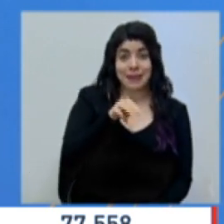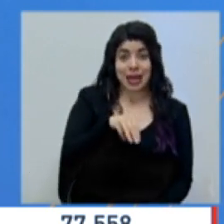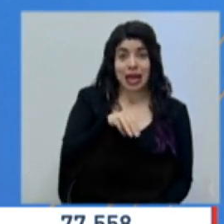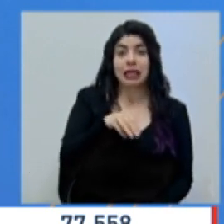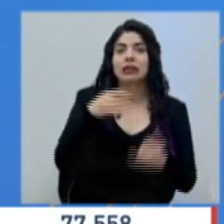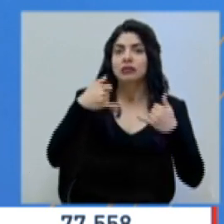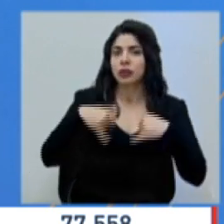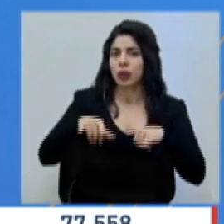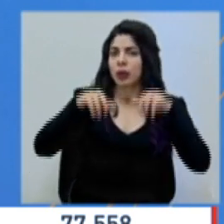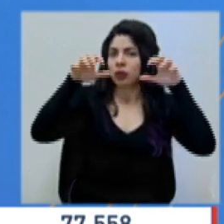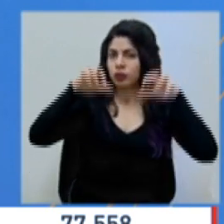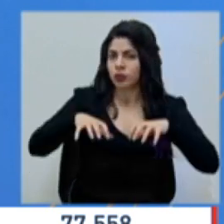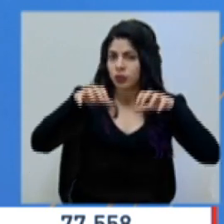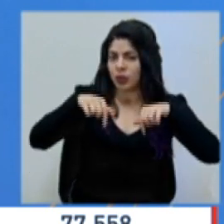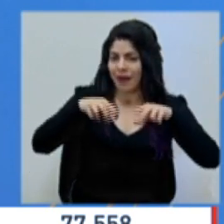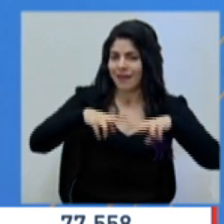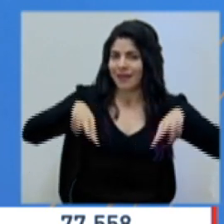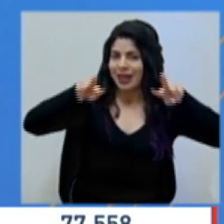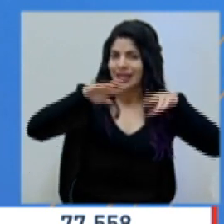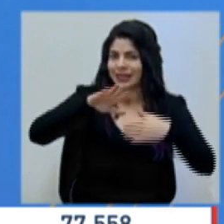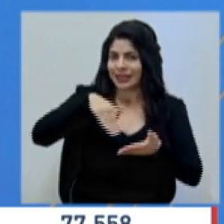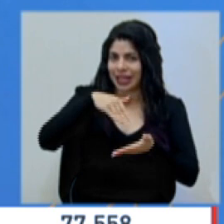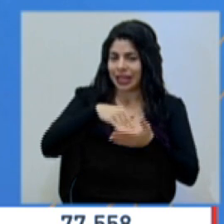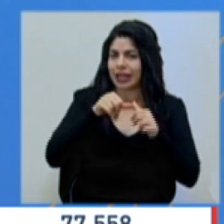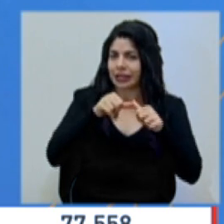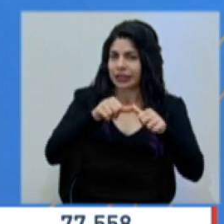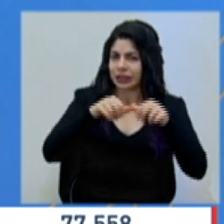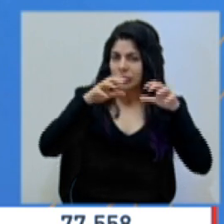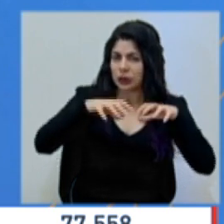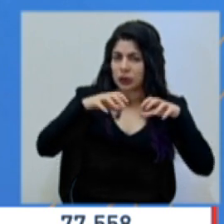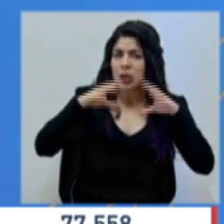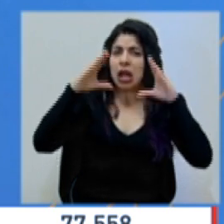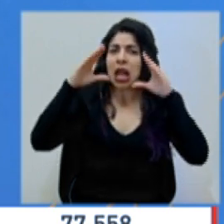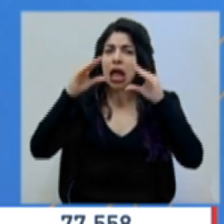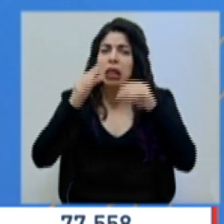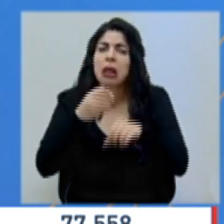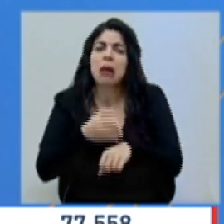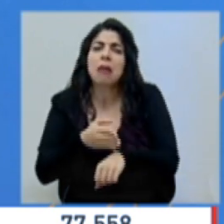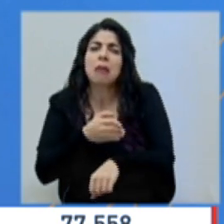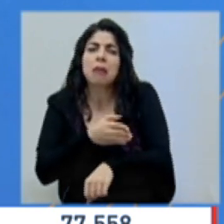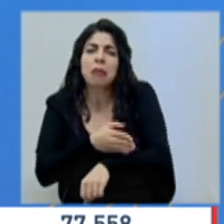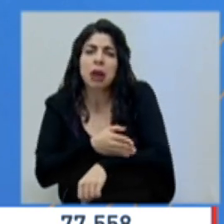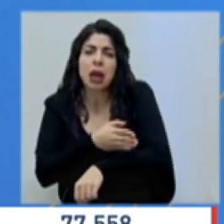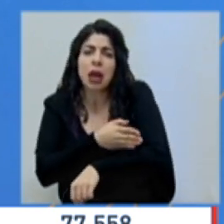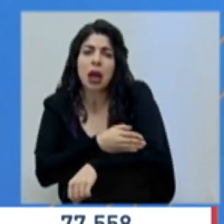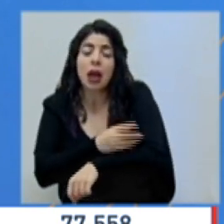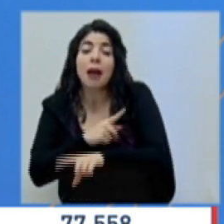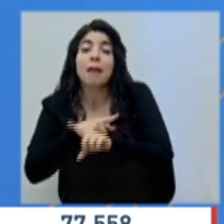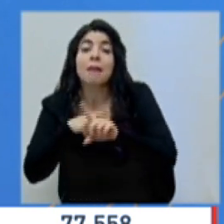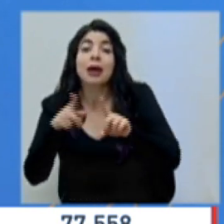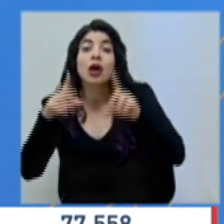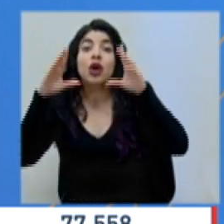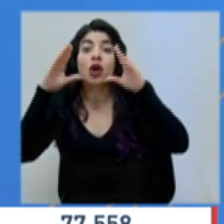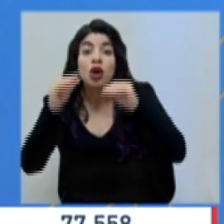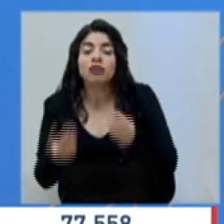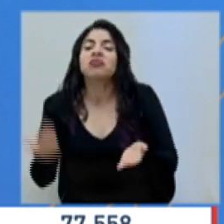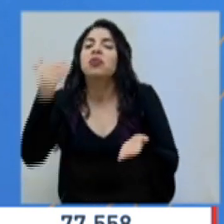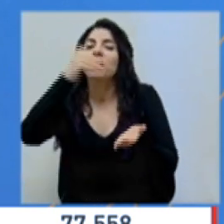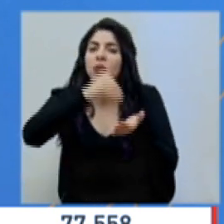condición atemporalada aquí en el Valle Central, mejorando para la tarde, volviendo las lluvias para la